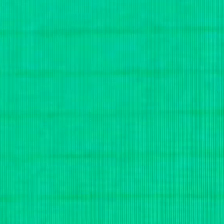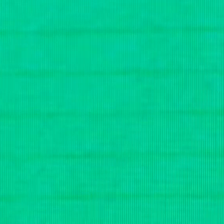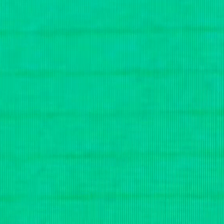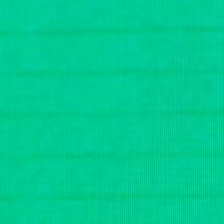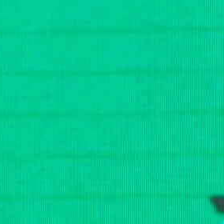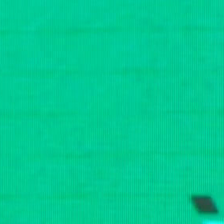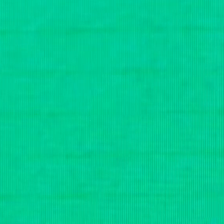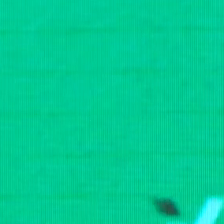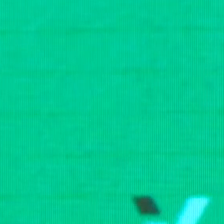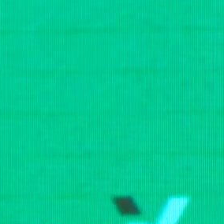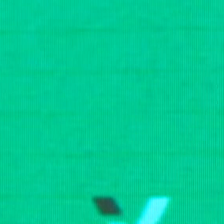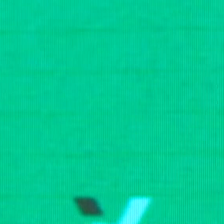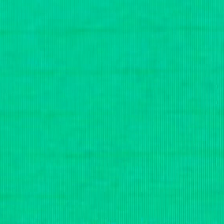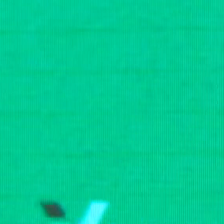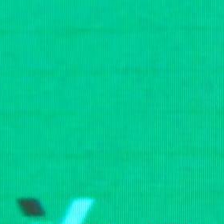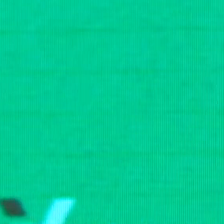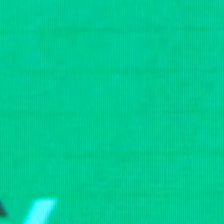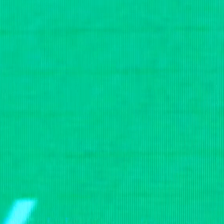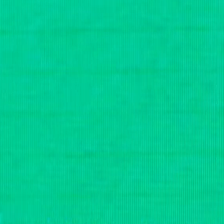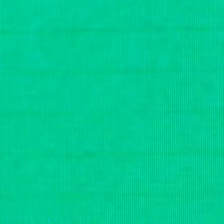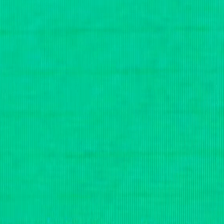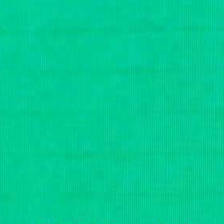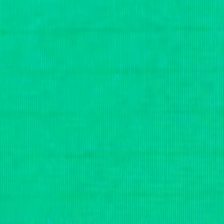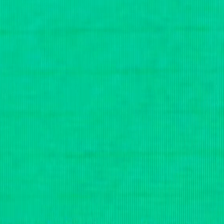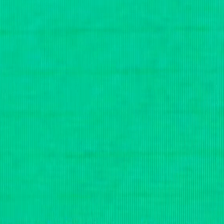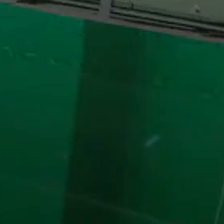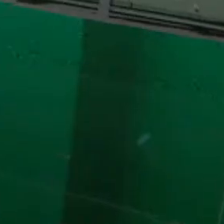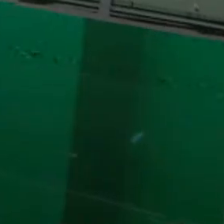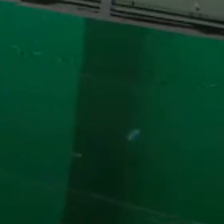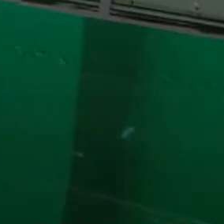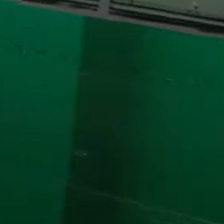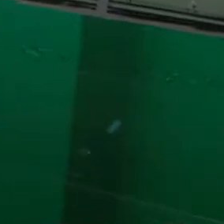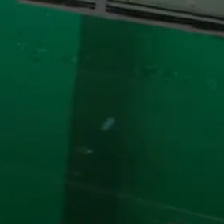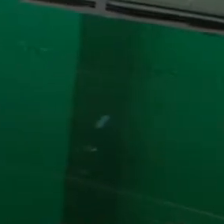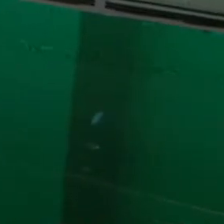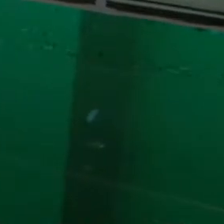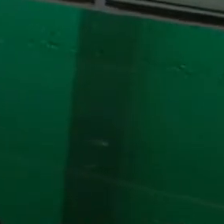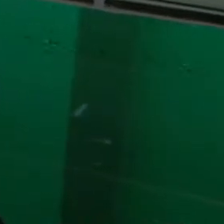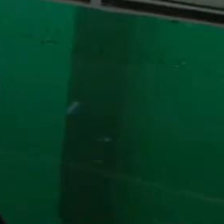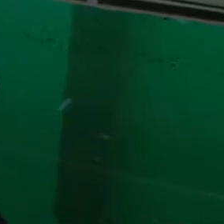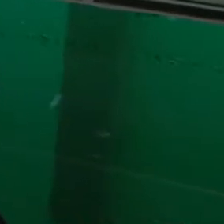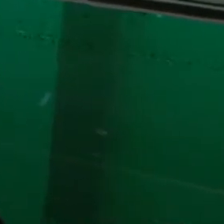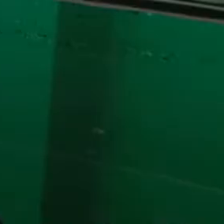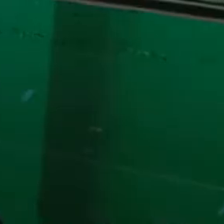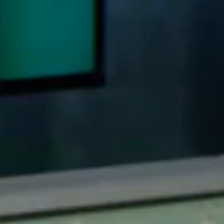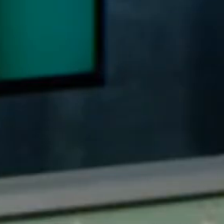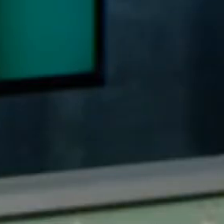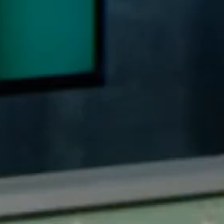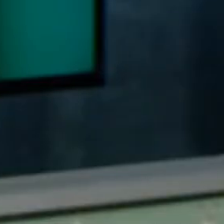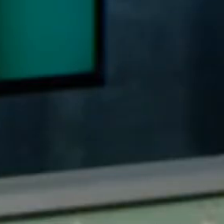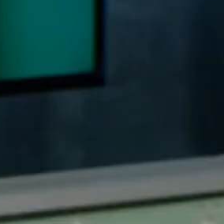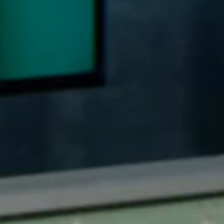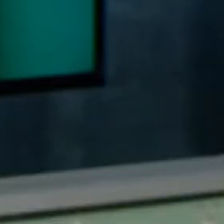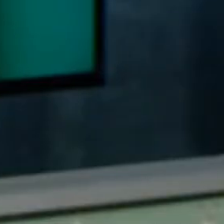esta entrevista y recibimos con muchísimo gusto en ciudad viva a hugo barreto bienvenidos como estas gracias el catedrático